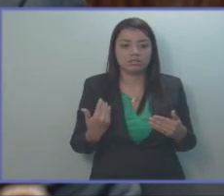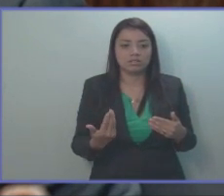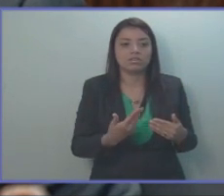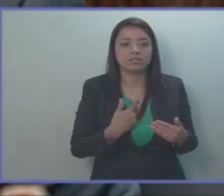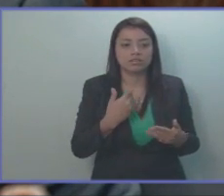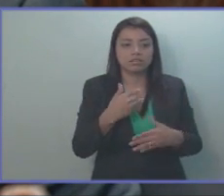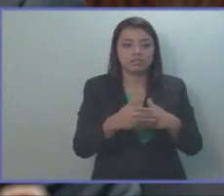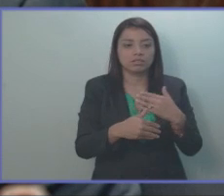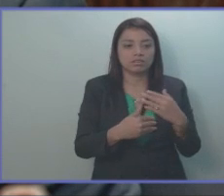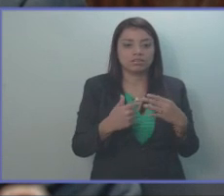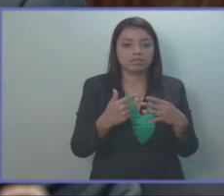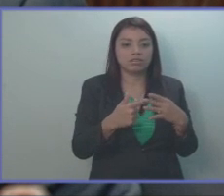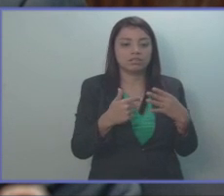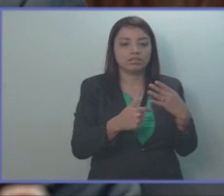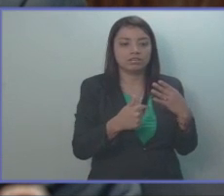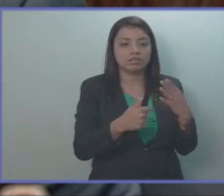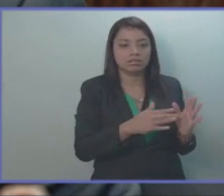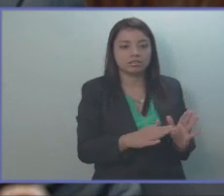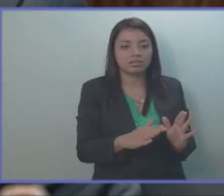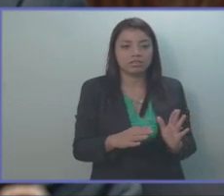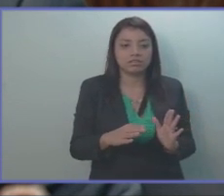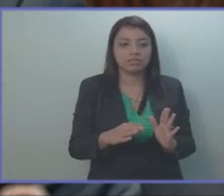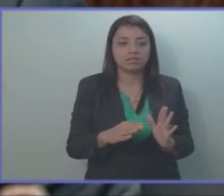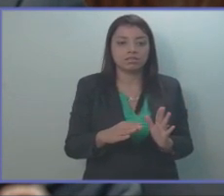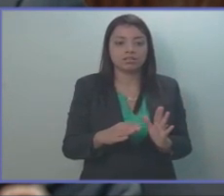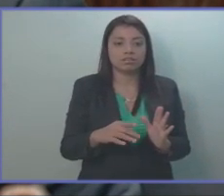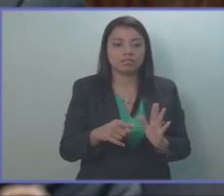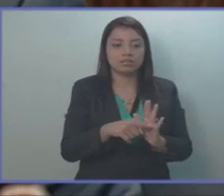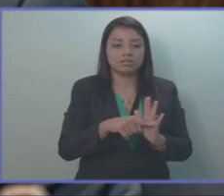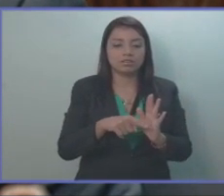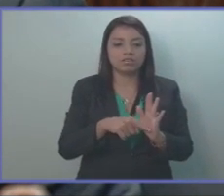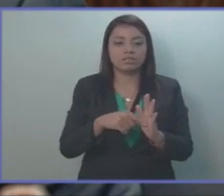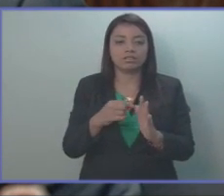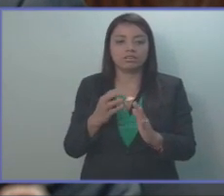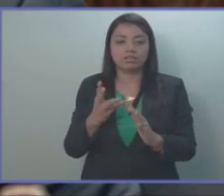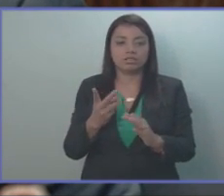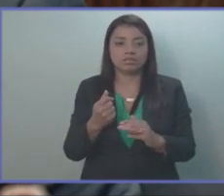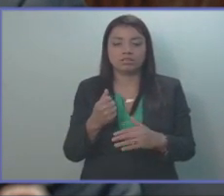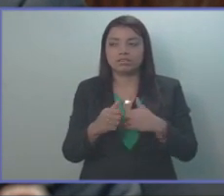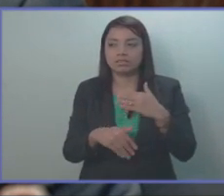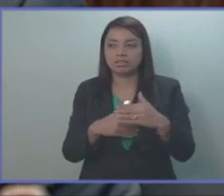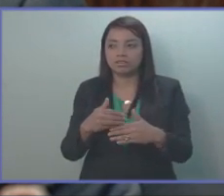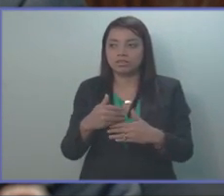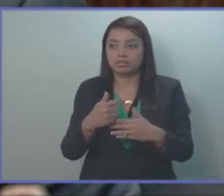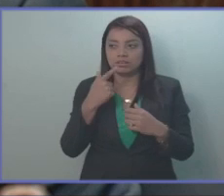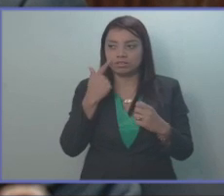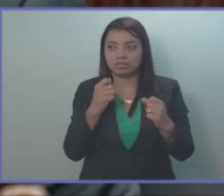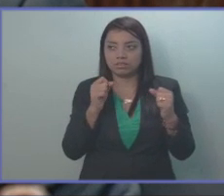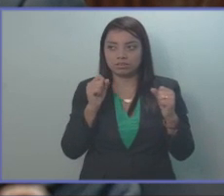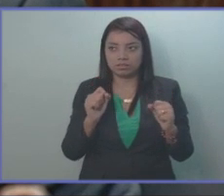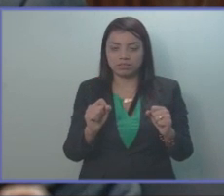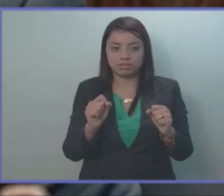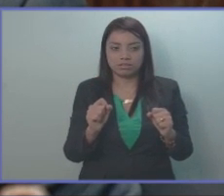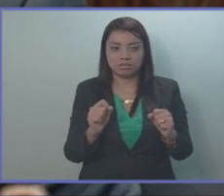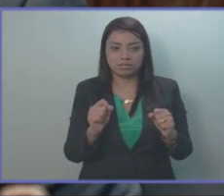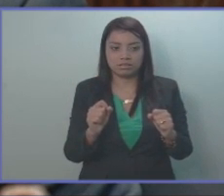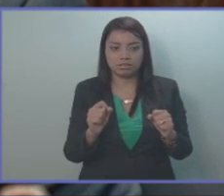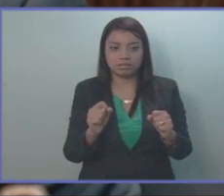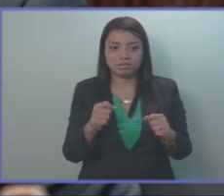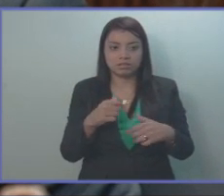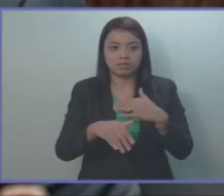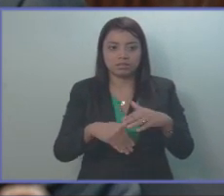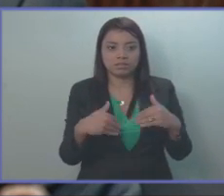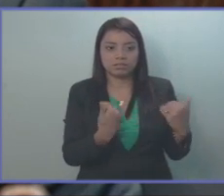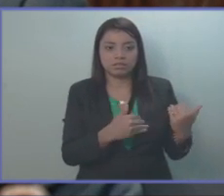regulatorio ordinario que sea suficiente para mantener el orden y la estabilidad dentro de los centros penitenciarios del